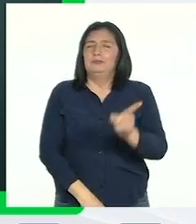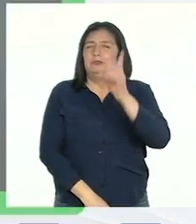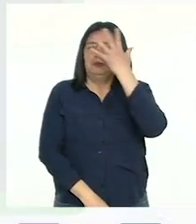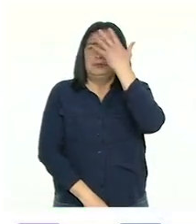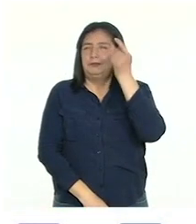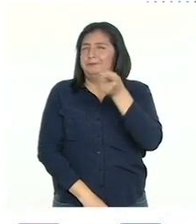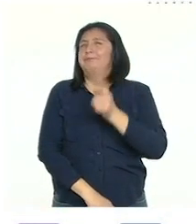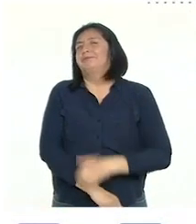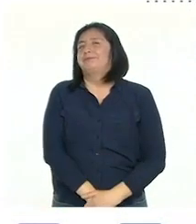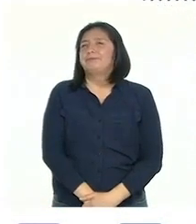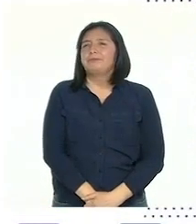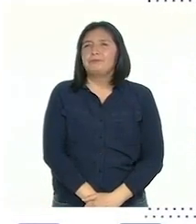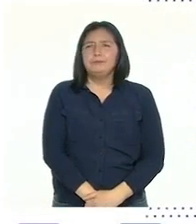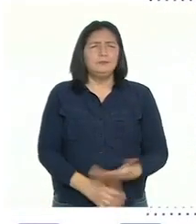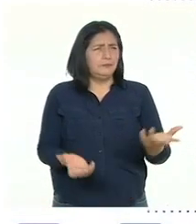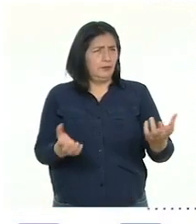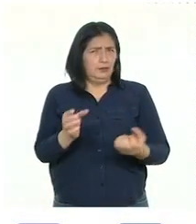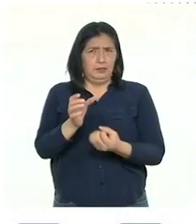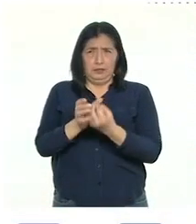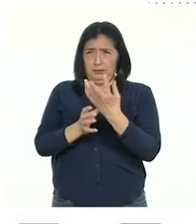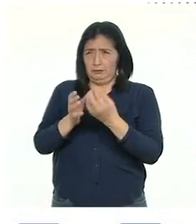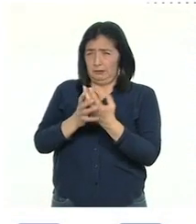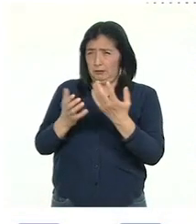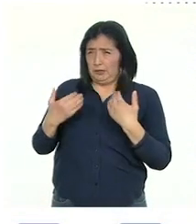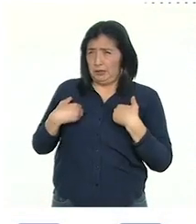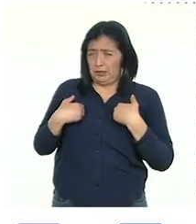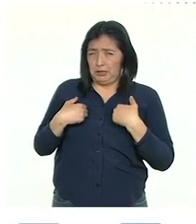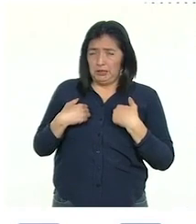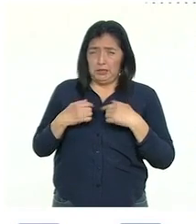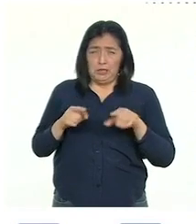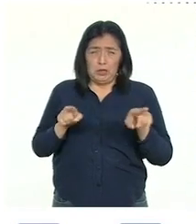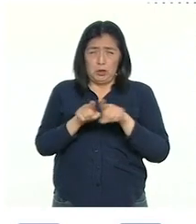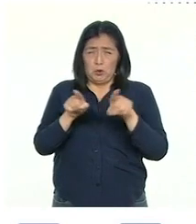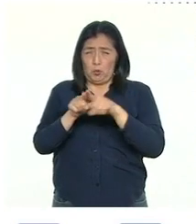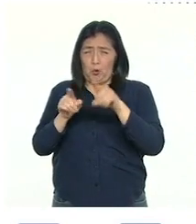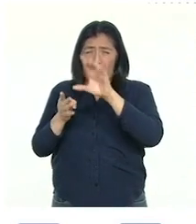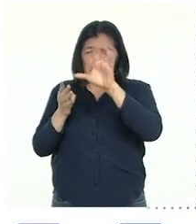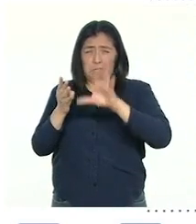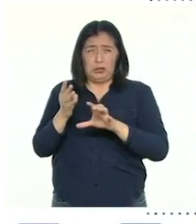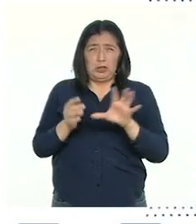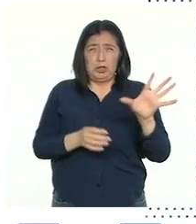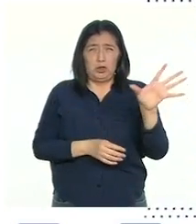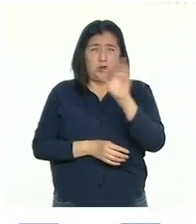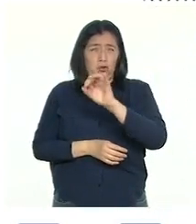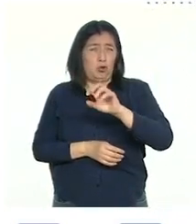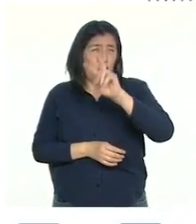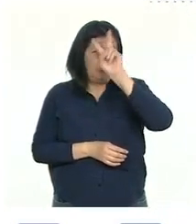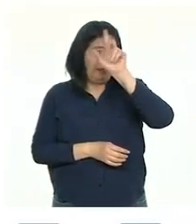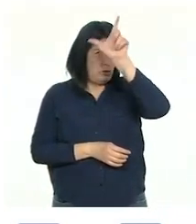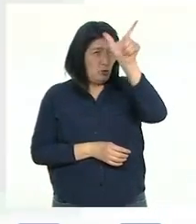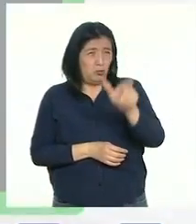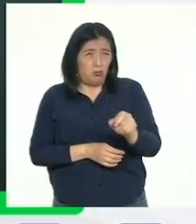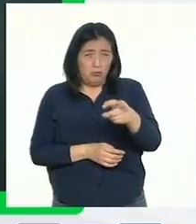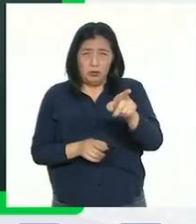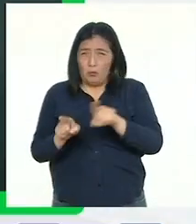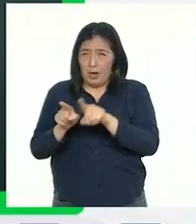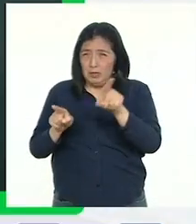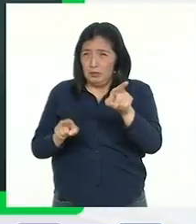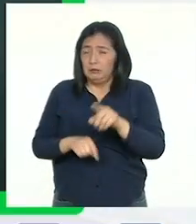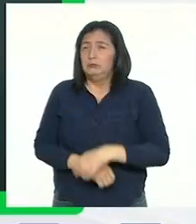olvides. ¿La primavera tiene las mismas características en todos los lugares de nuestro país?